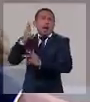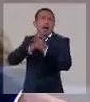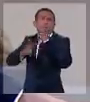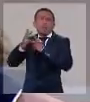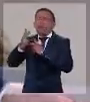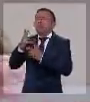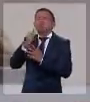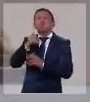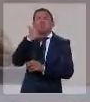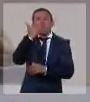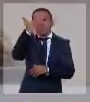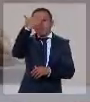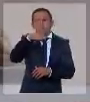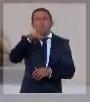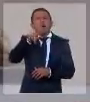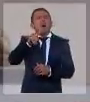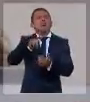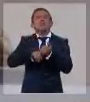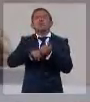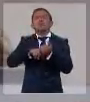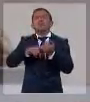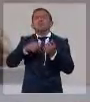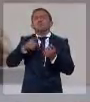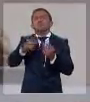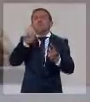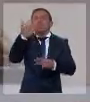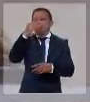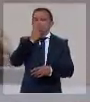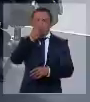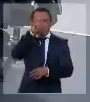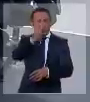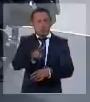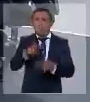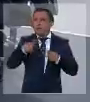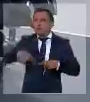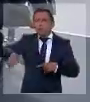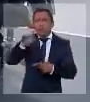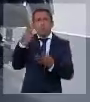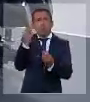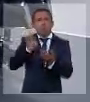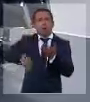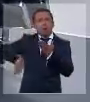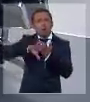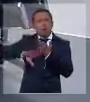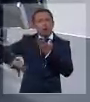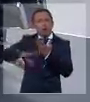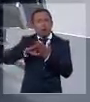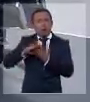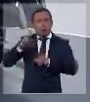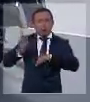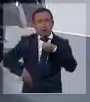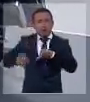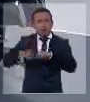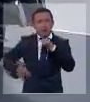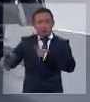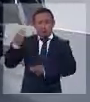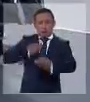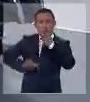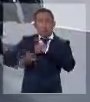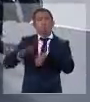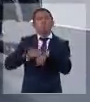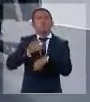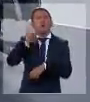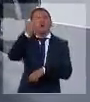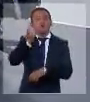tanto y por qué ha habido tanta guerra sucia. Porque he dicho con toda claridad que cuando yo sea presidente, sí los voy a